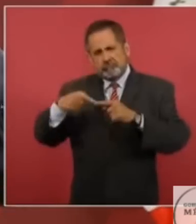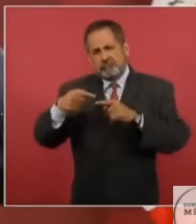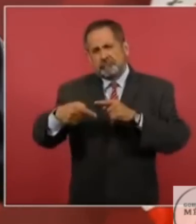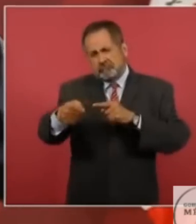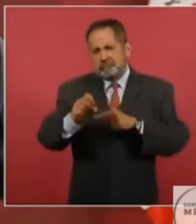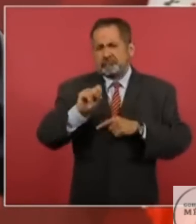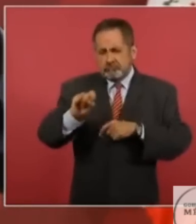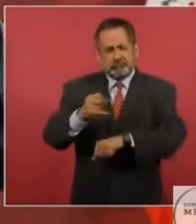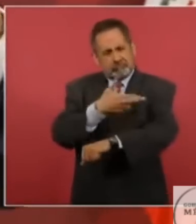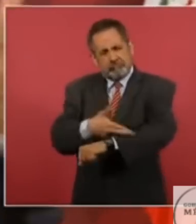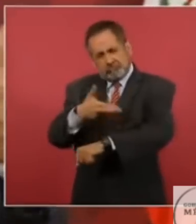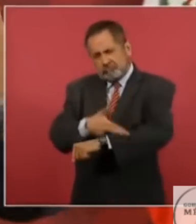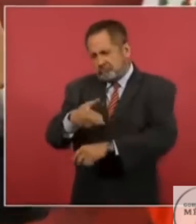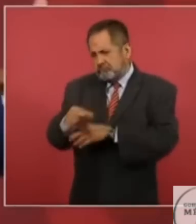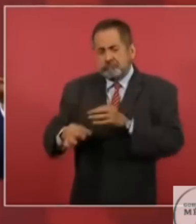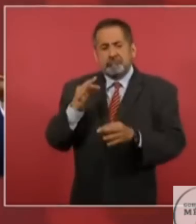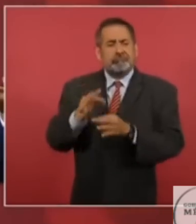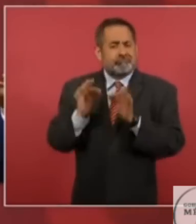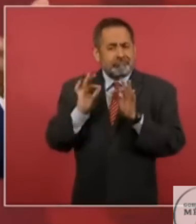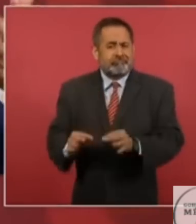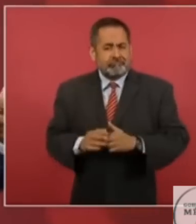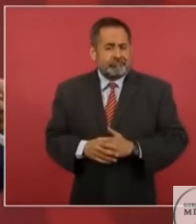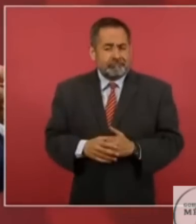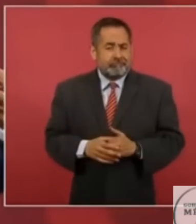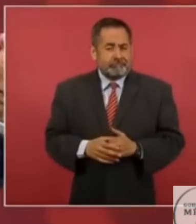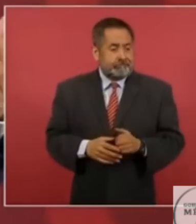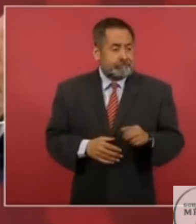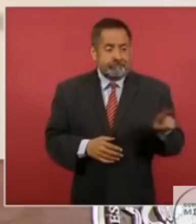las cosas, porque nadie quiere,